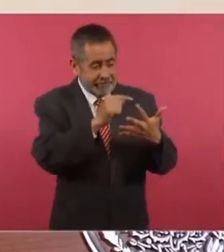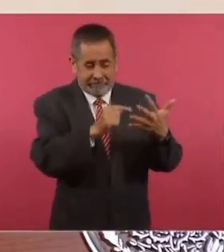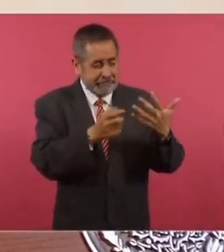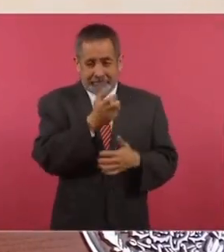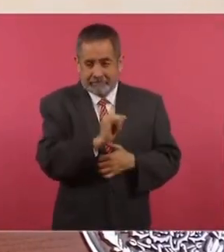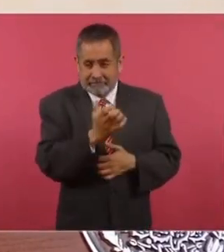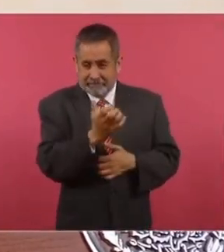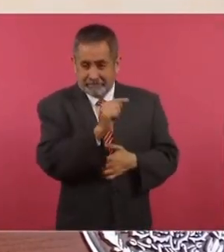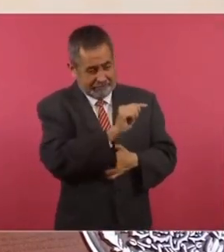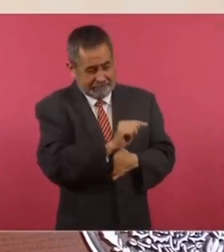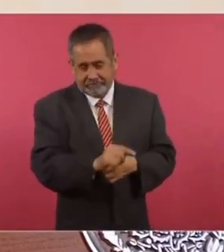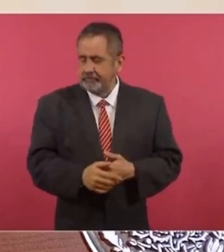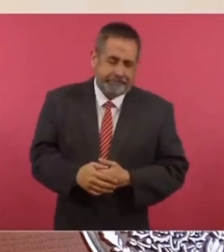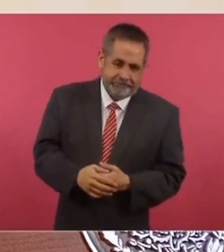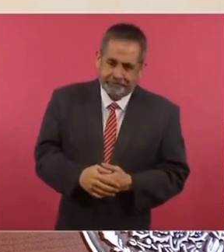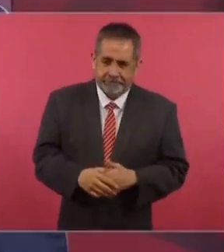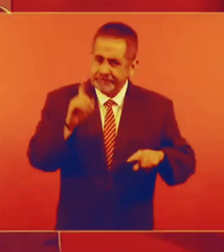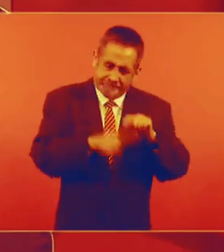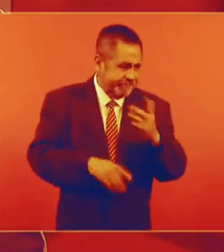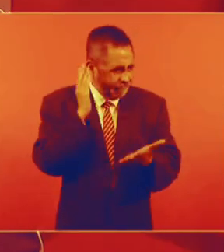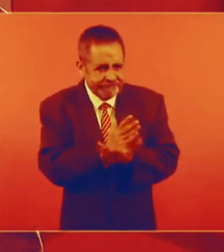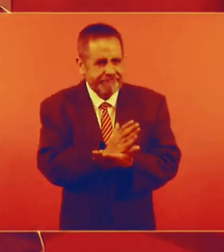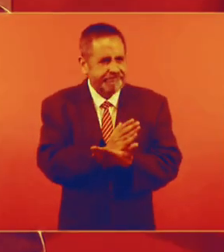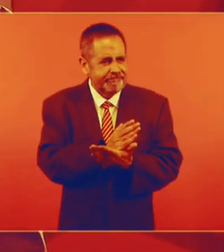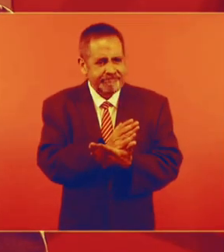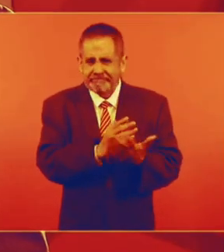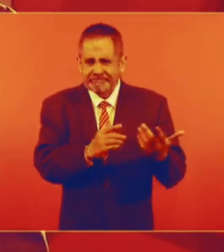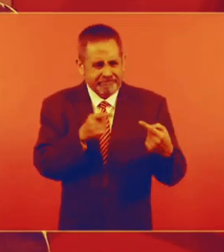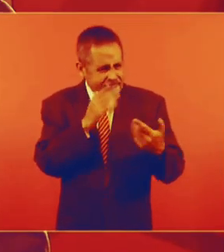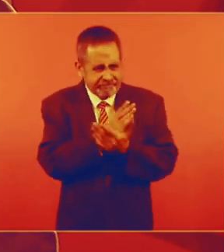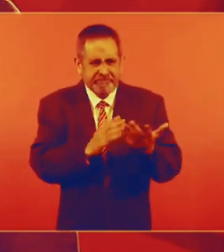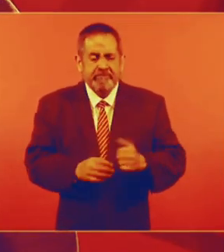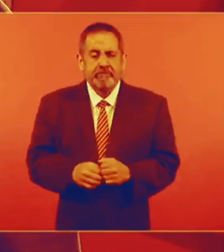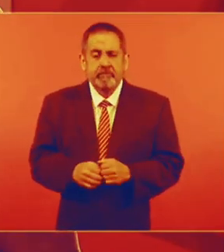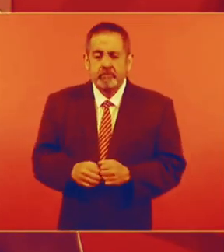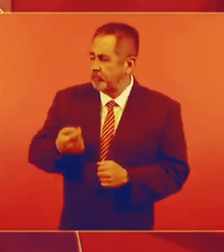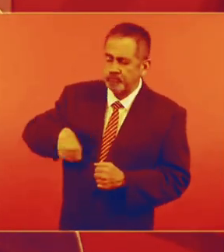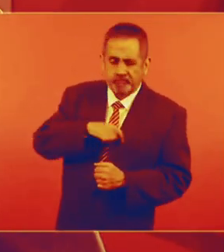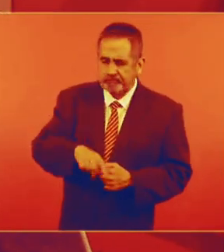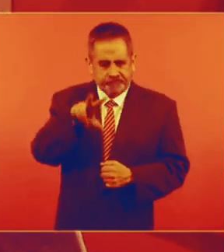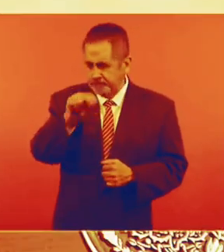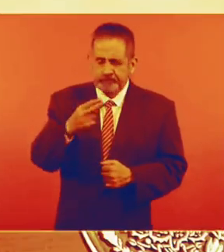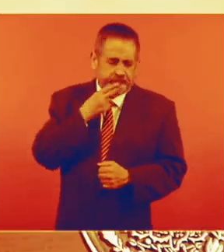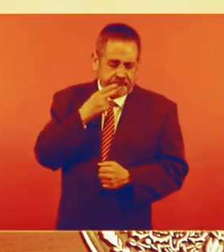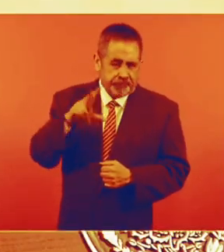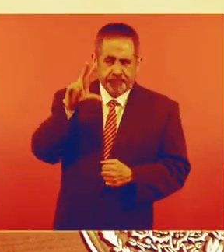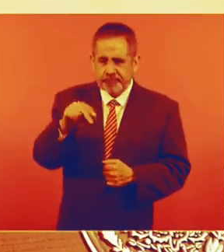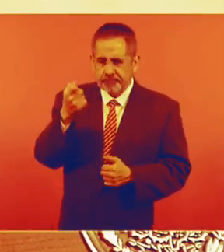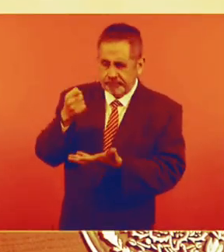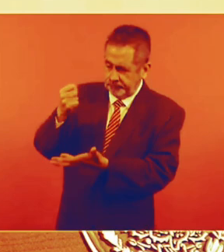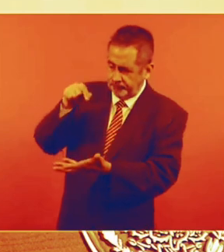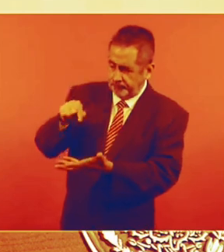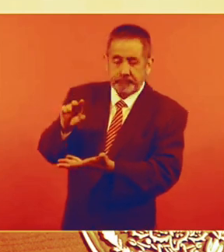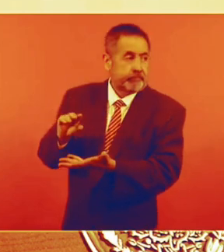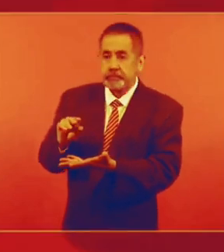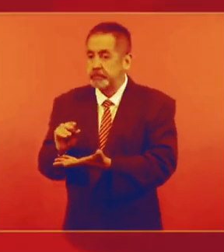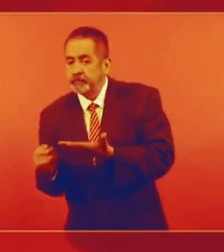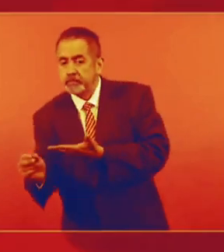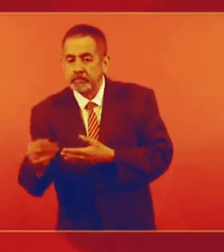prácticas hay que combatirlas. Nosotros no utilizamos el dinero del presupuesto